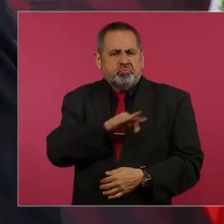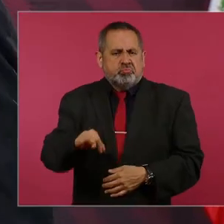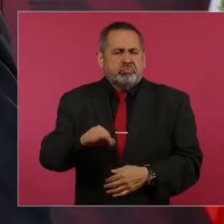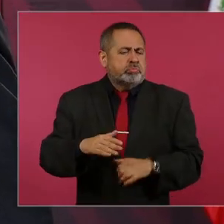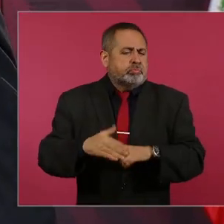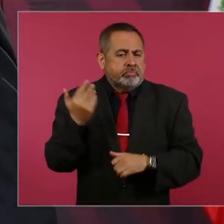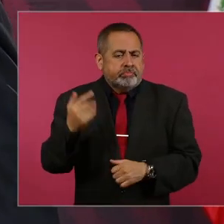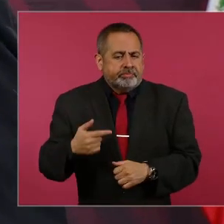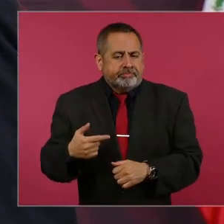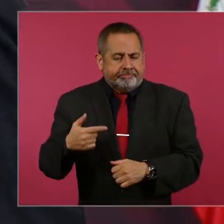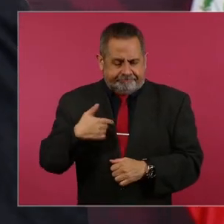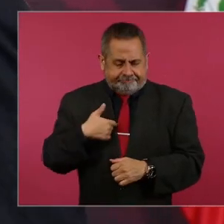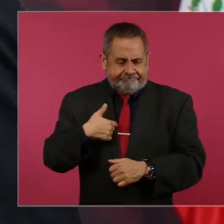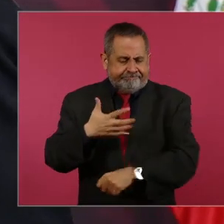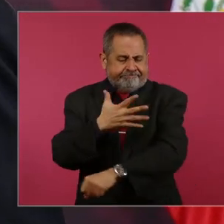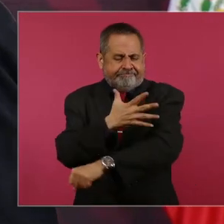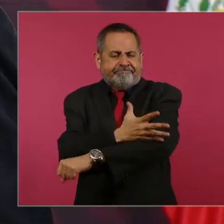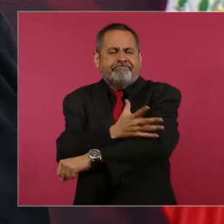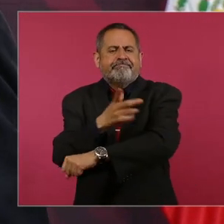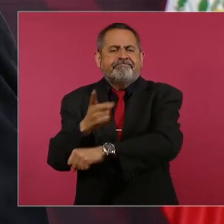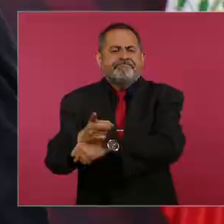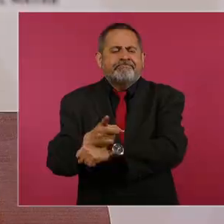No. ¿Por qué? tenemos autoridad moral.